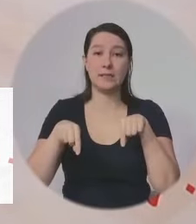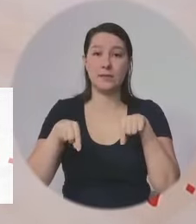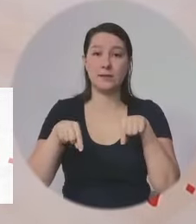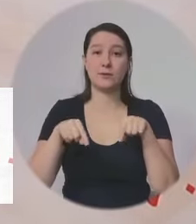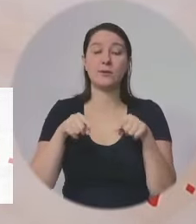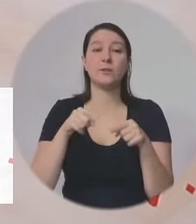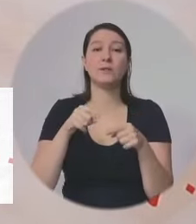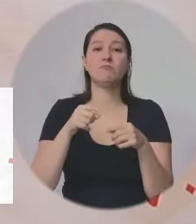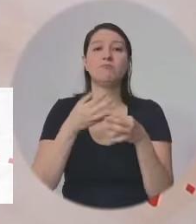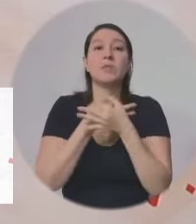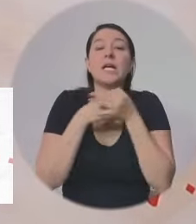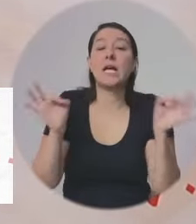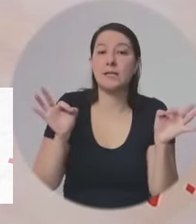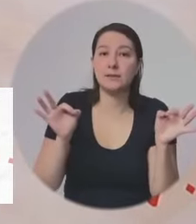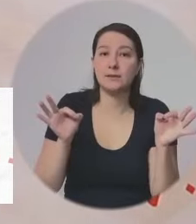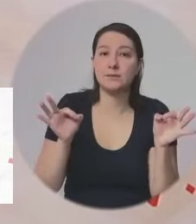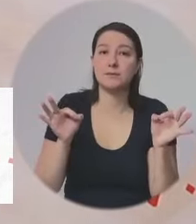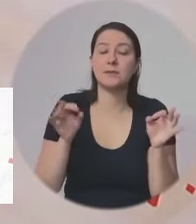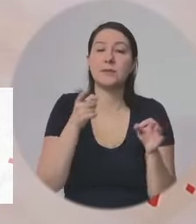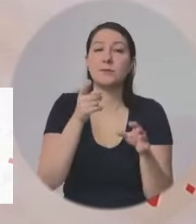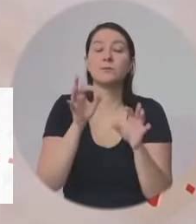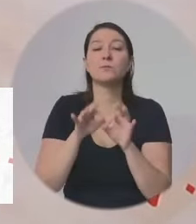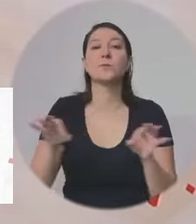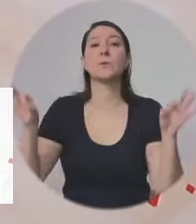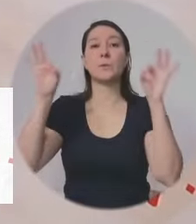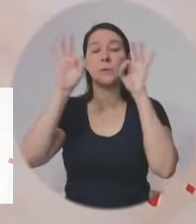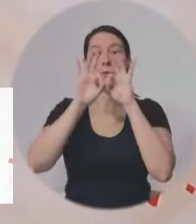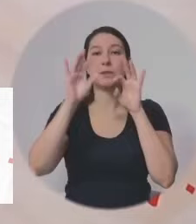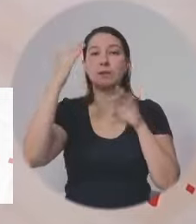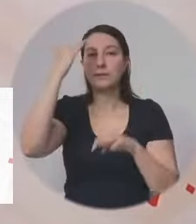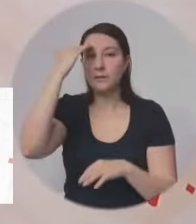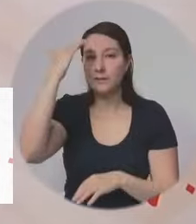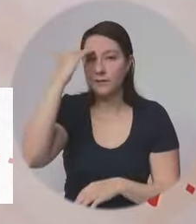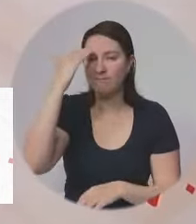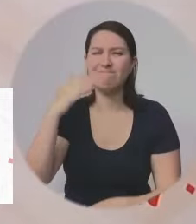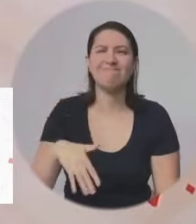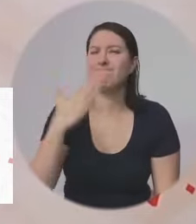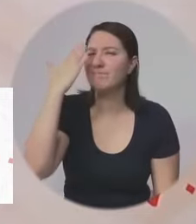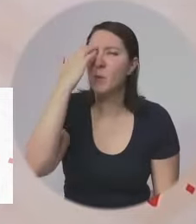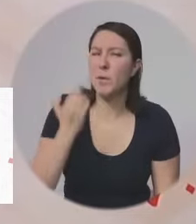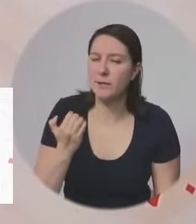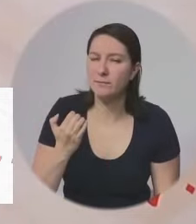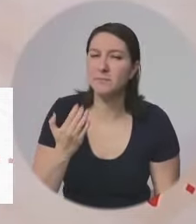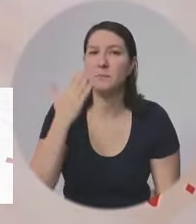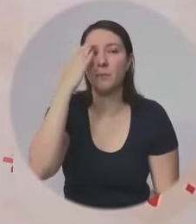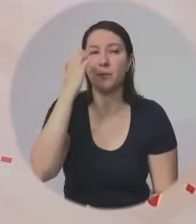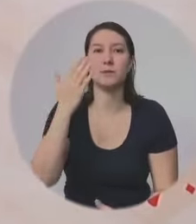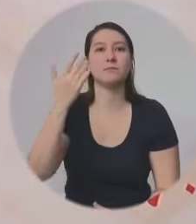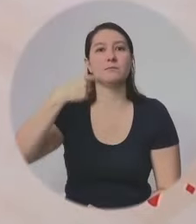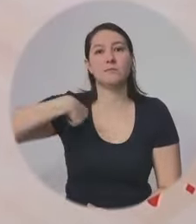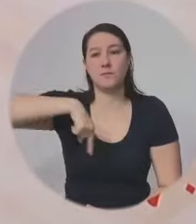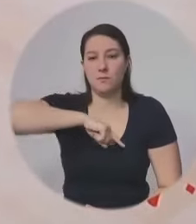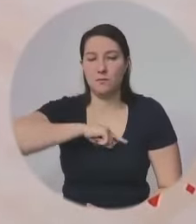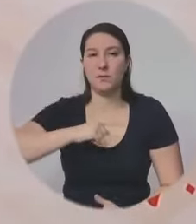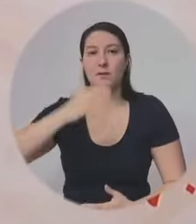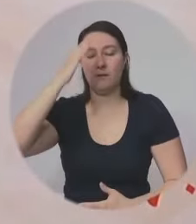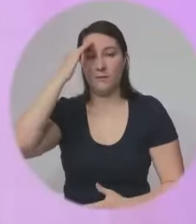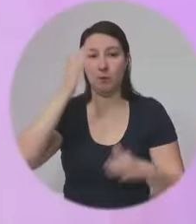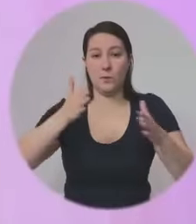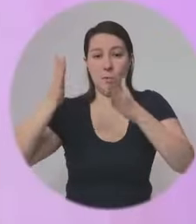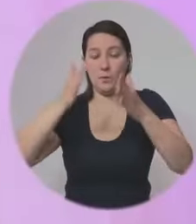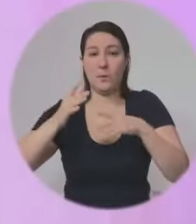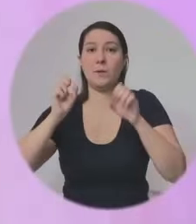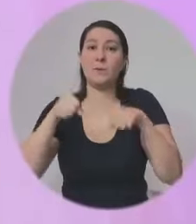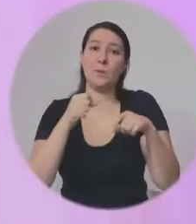punto bastante importante a buscar y a saber porque todos sabemos que los planes pueden cambiar todos sabemos que al final